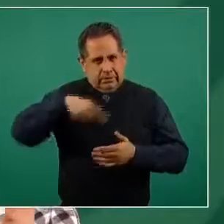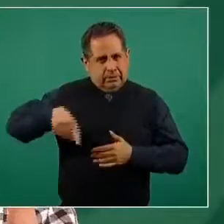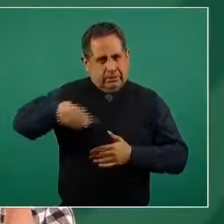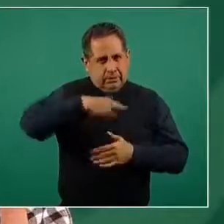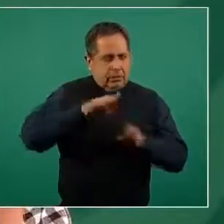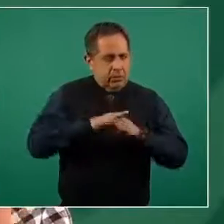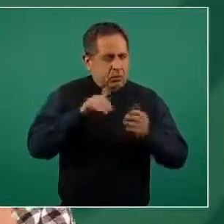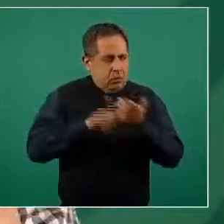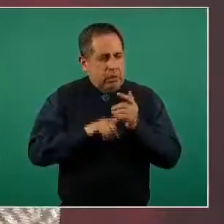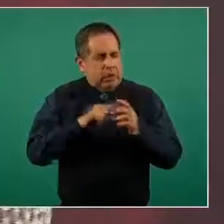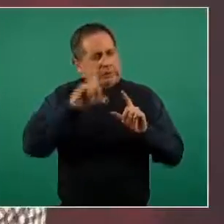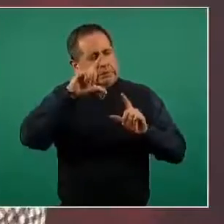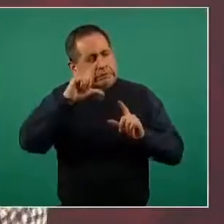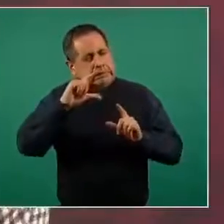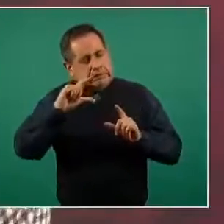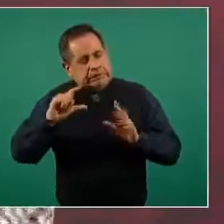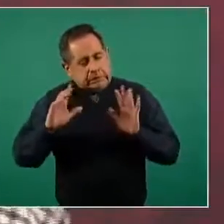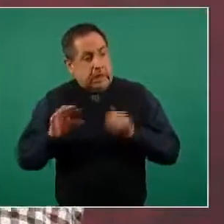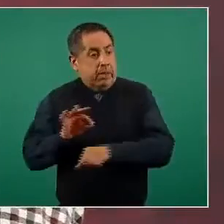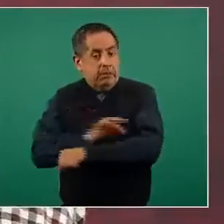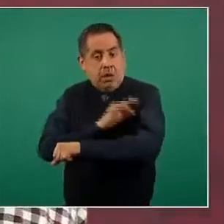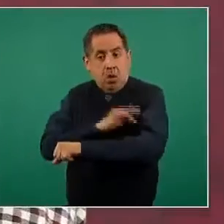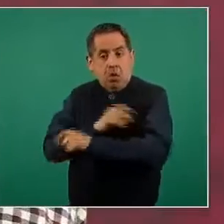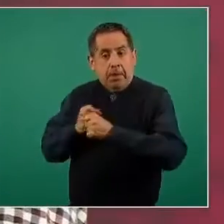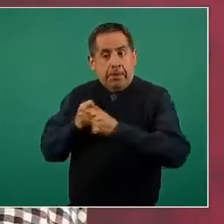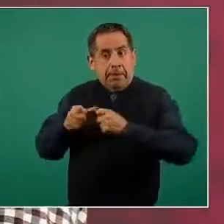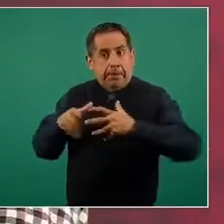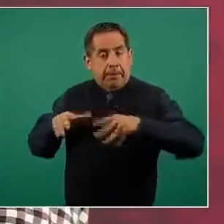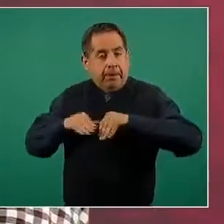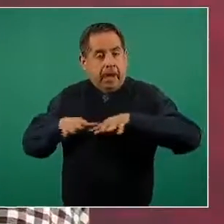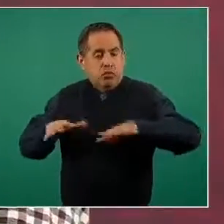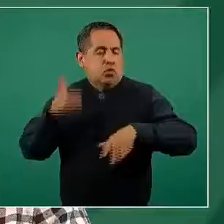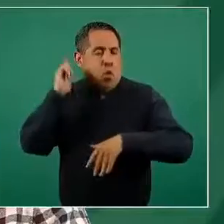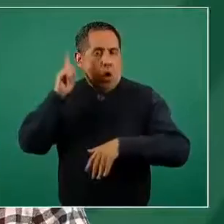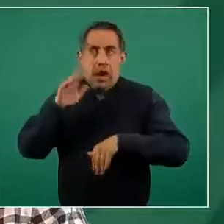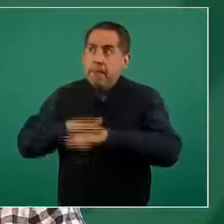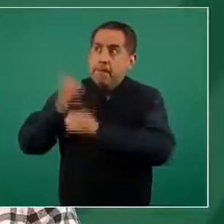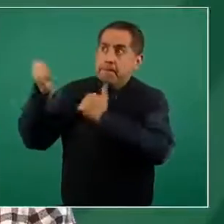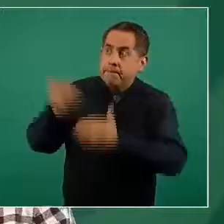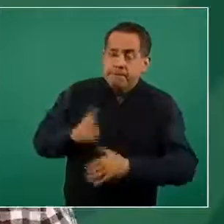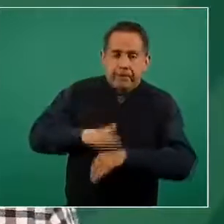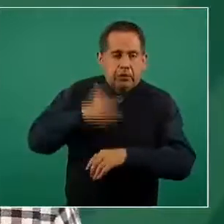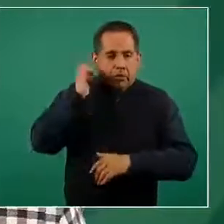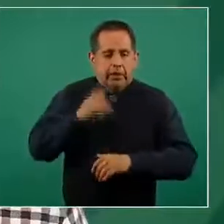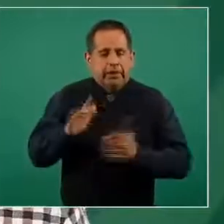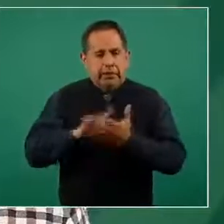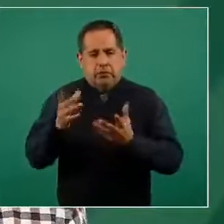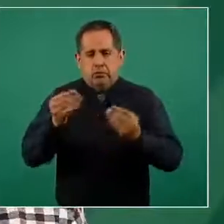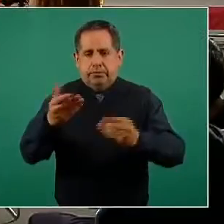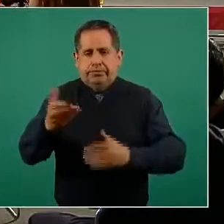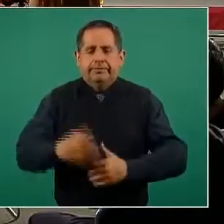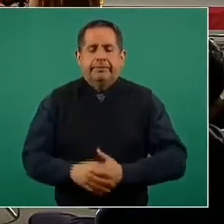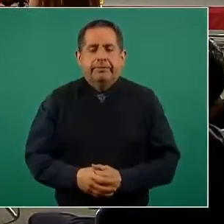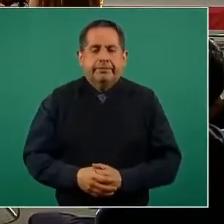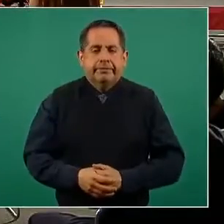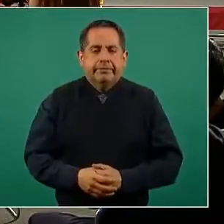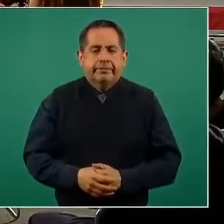baja, la vacunación avanza y esperemos que pronto tengamos los nuevos embarques. Muchas gracias.